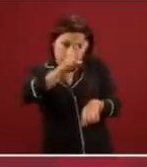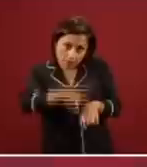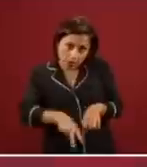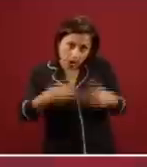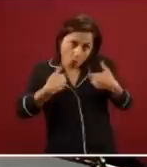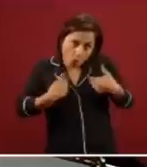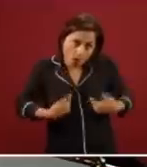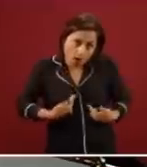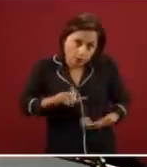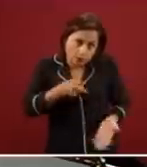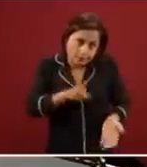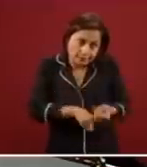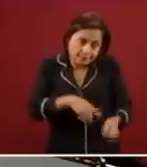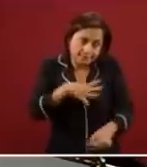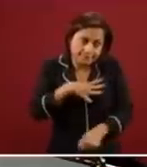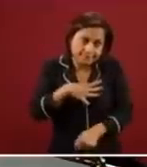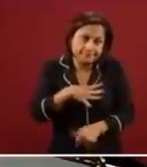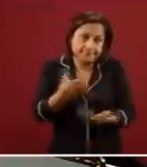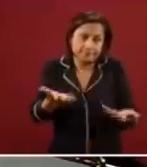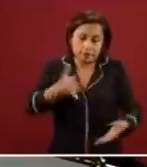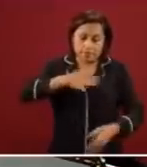a salir adelante.